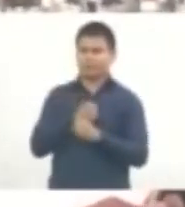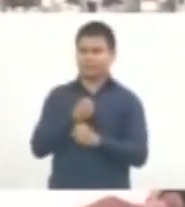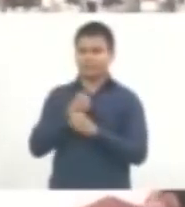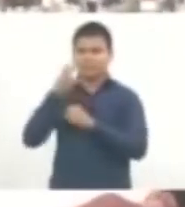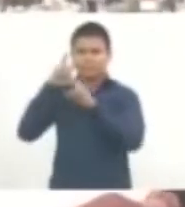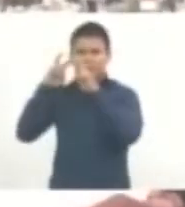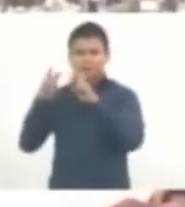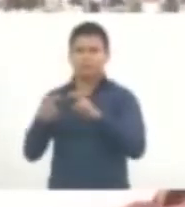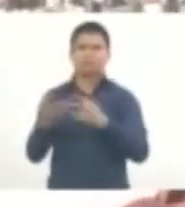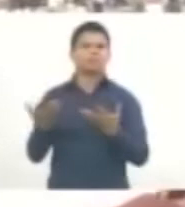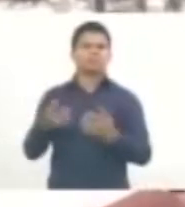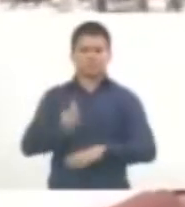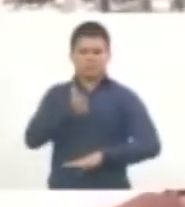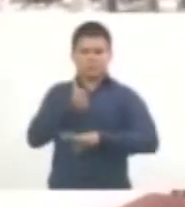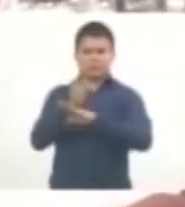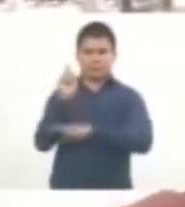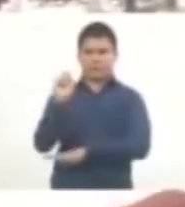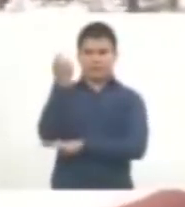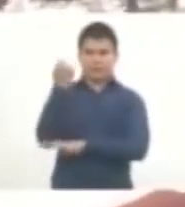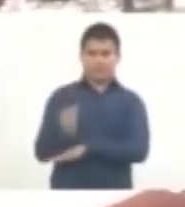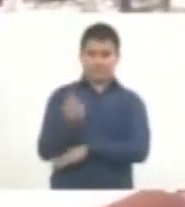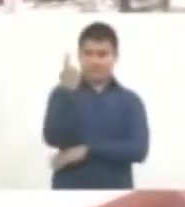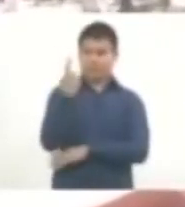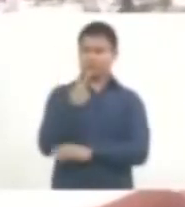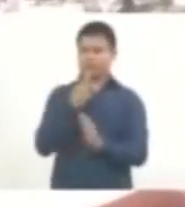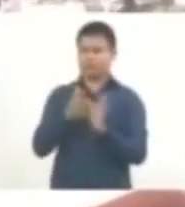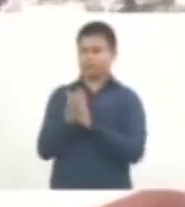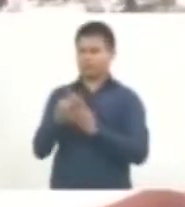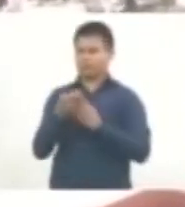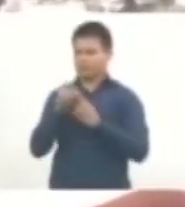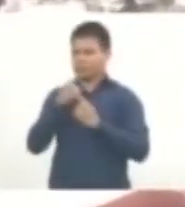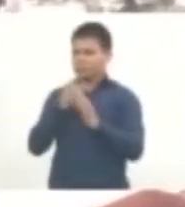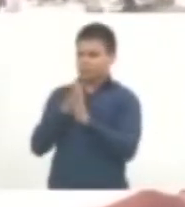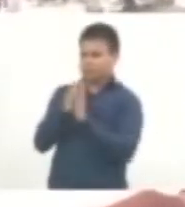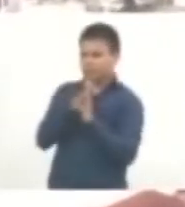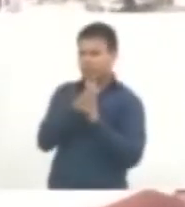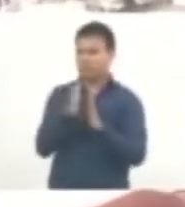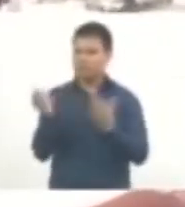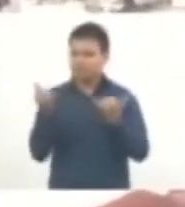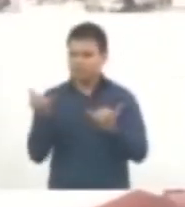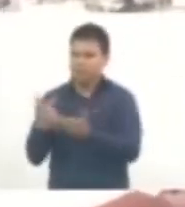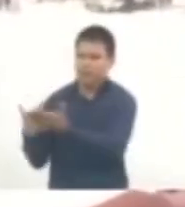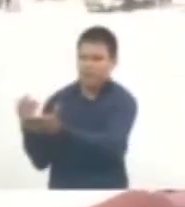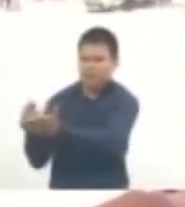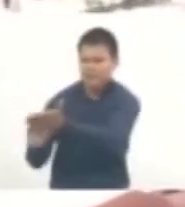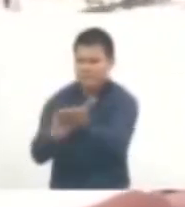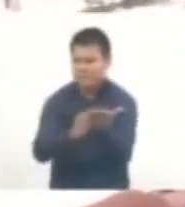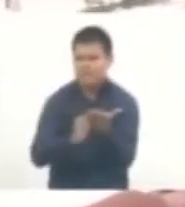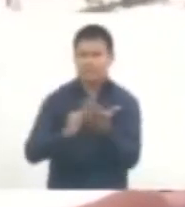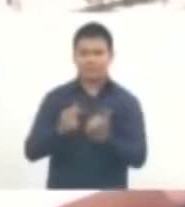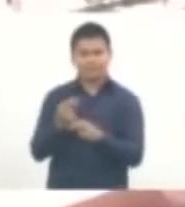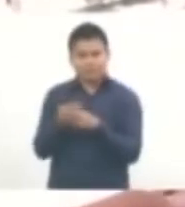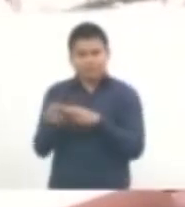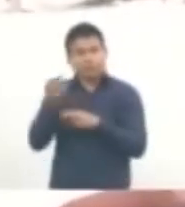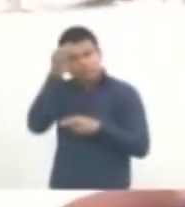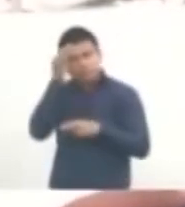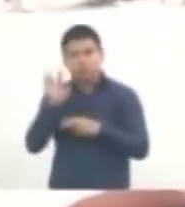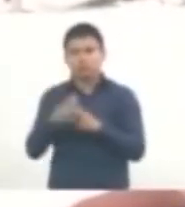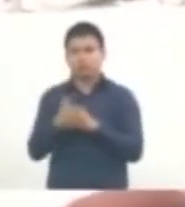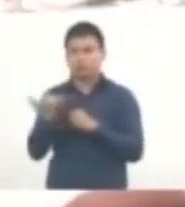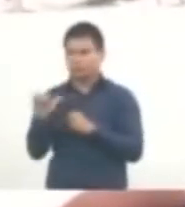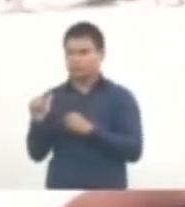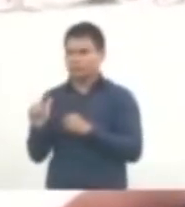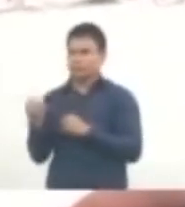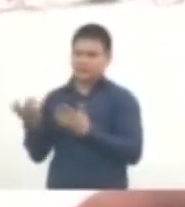judicial direccionadas por el fiscal primero especializado y pues esperamos ya dentro de muy pronto tener